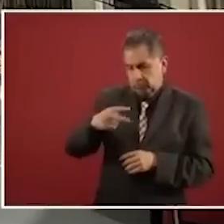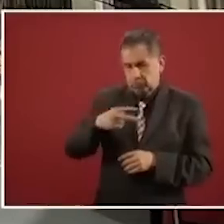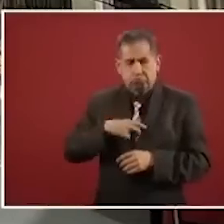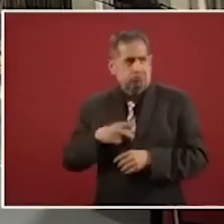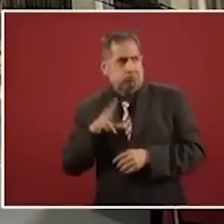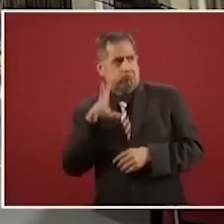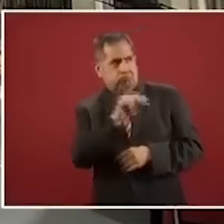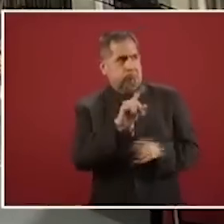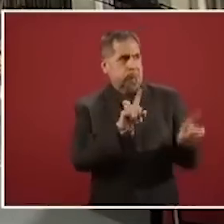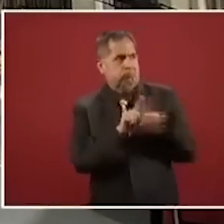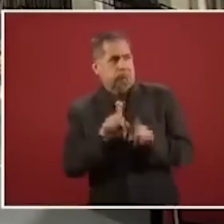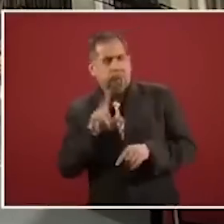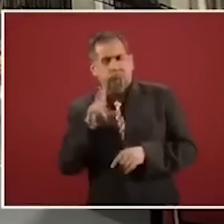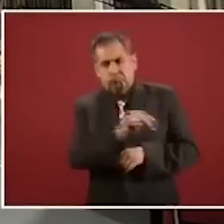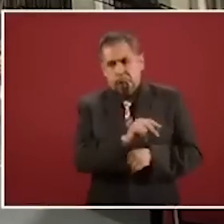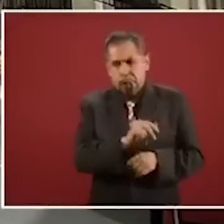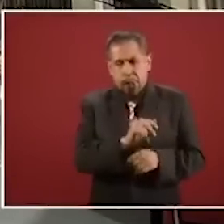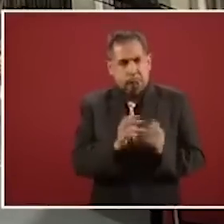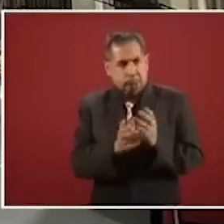los agregados.